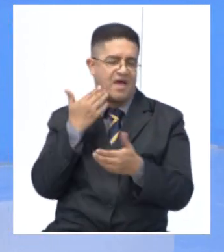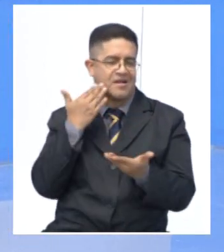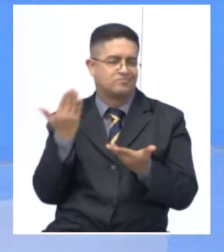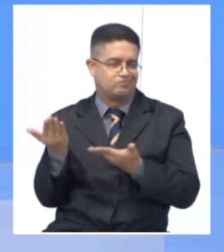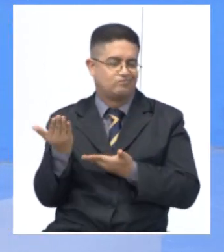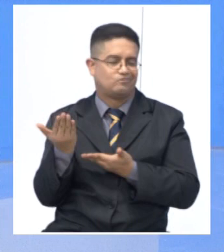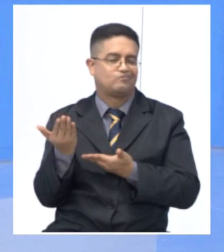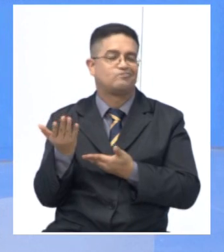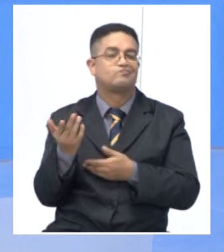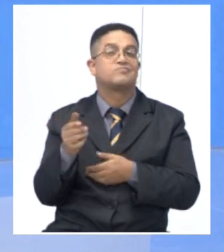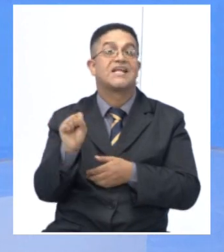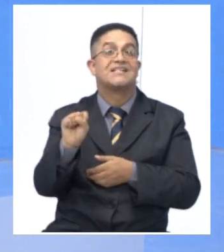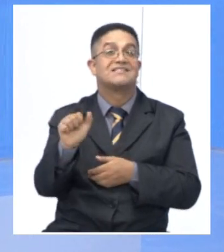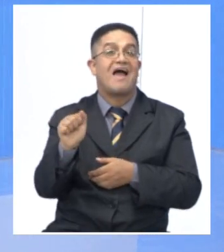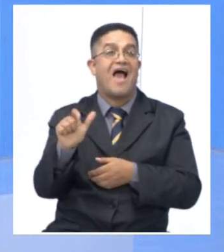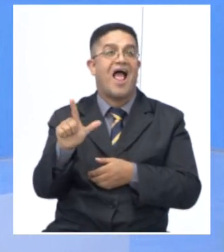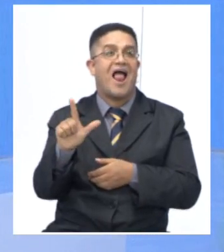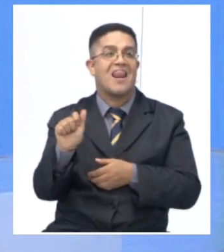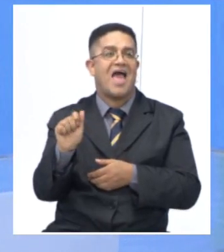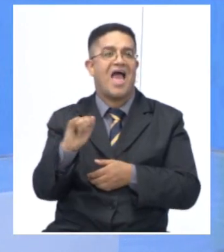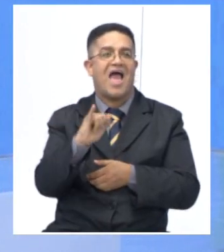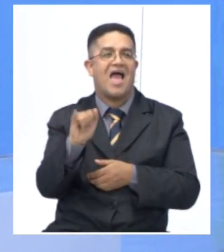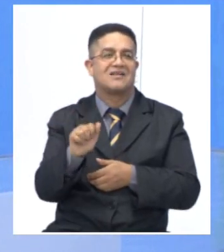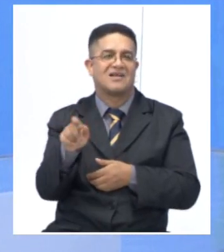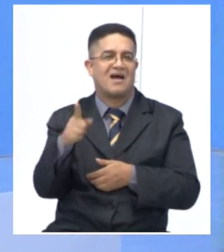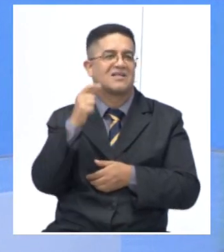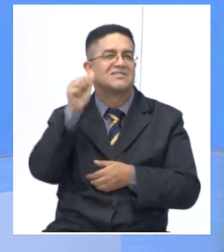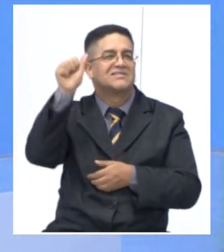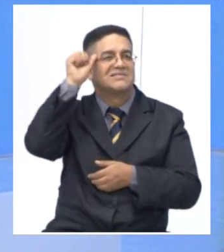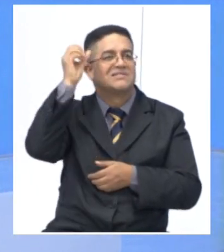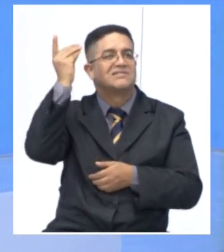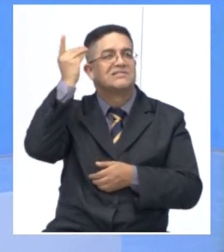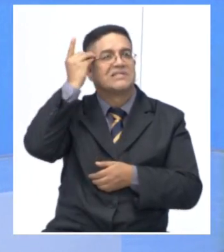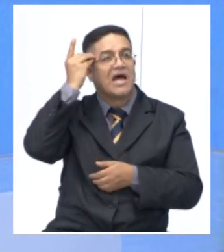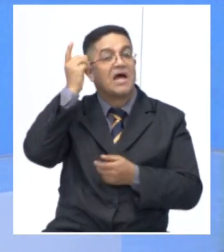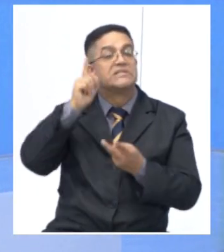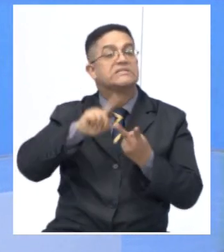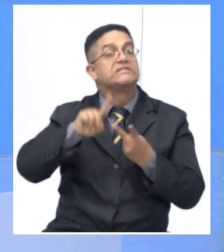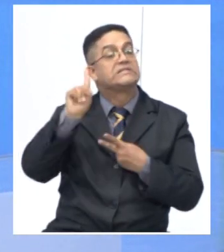Salazar, neuropediatra, sobre el síndrome de Down y la